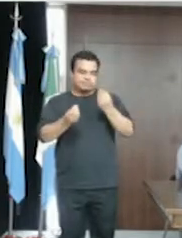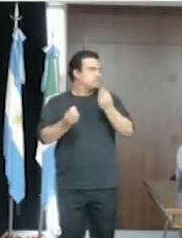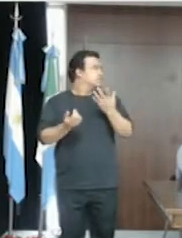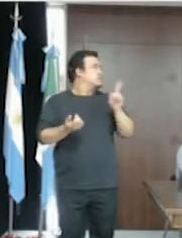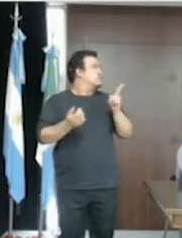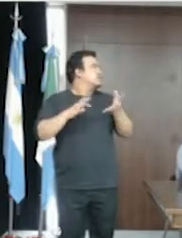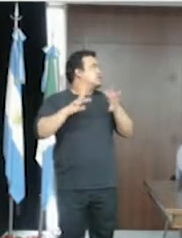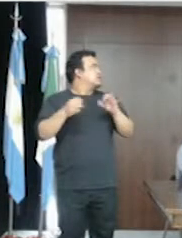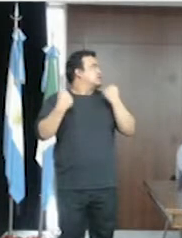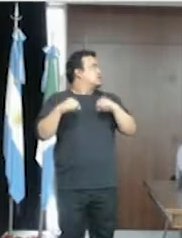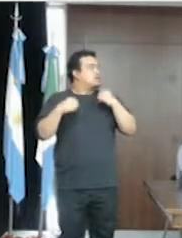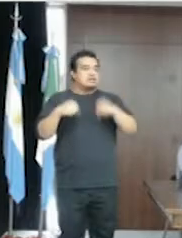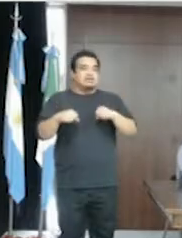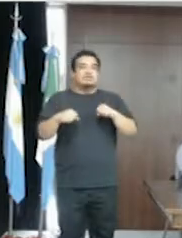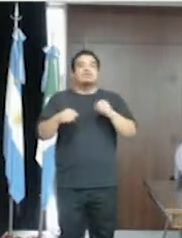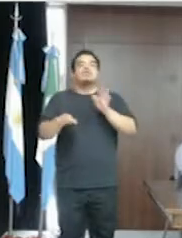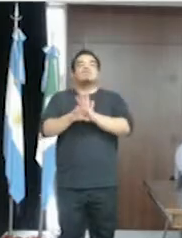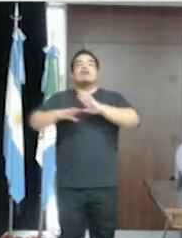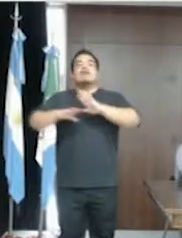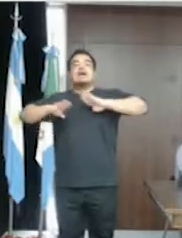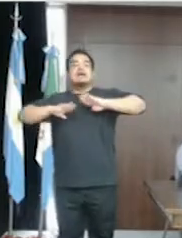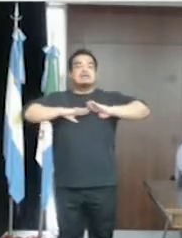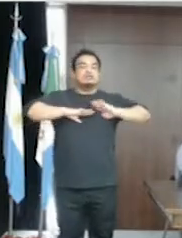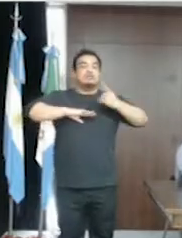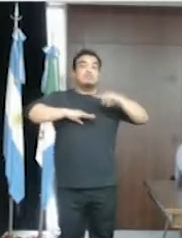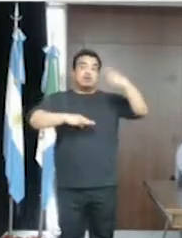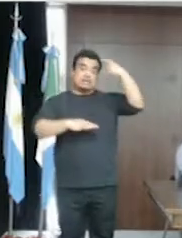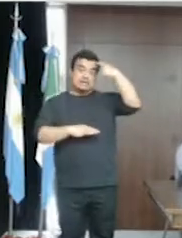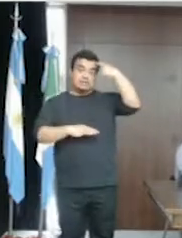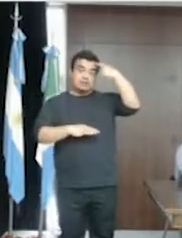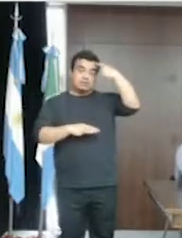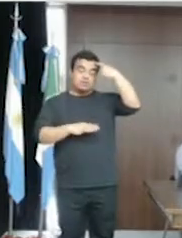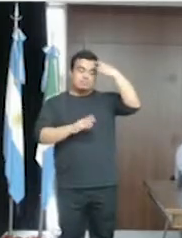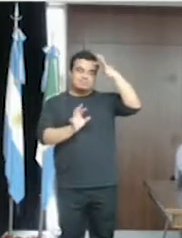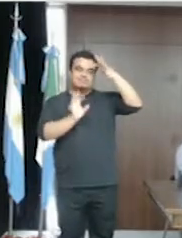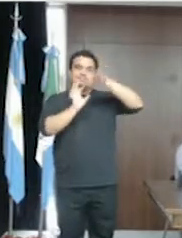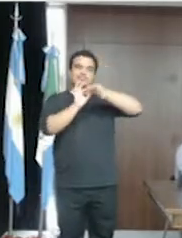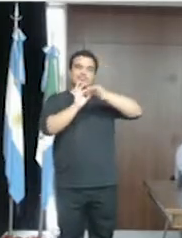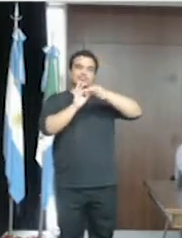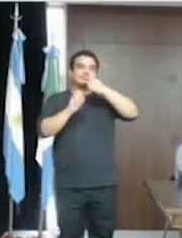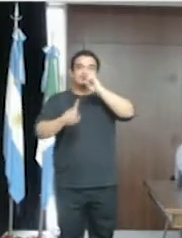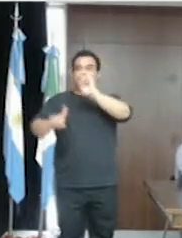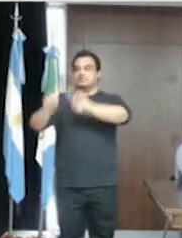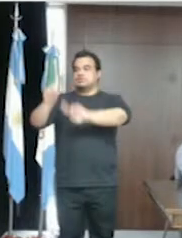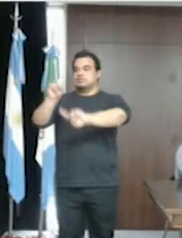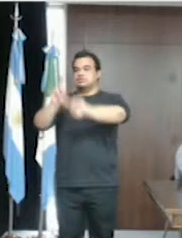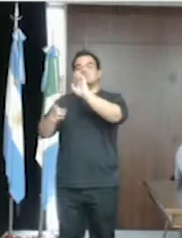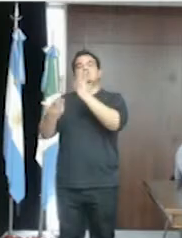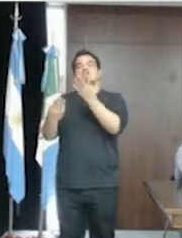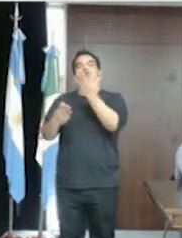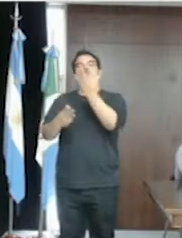sí? Bueno, existen ejercicios neuróbicos que son excelentes para trabajar con personas con trastornos